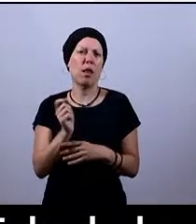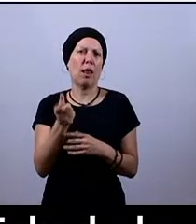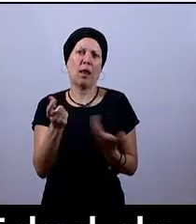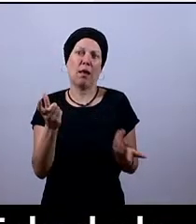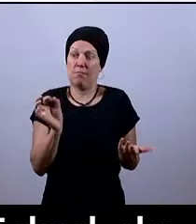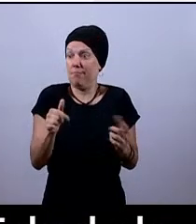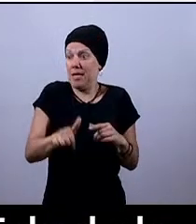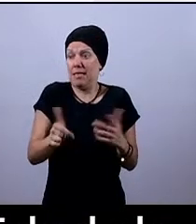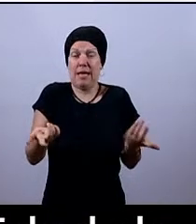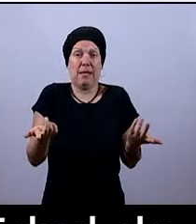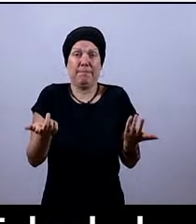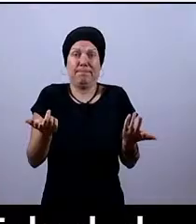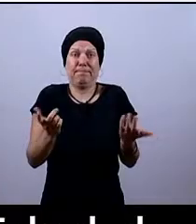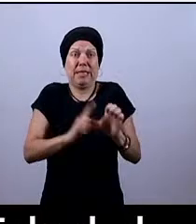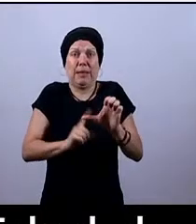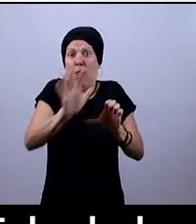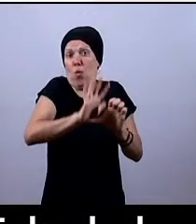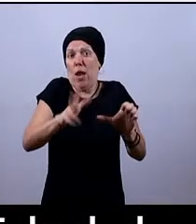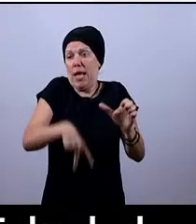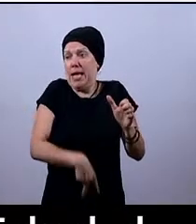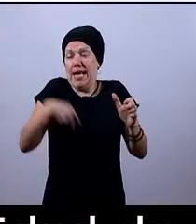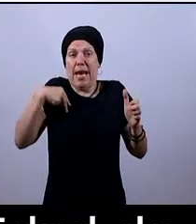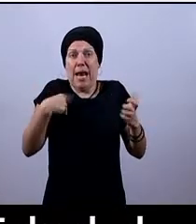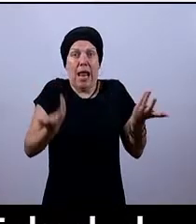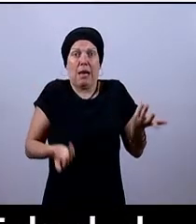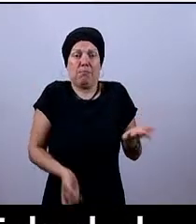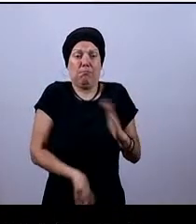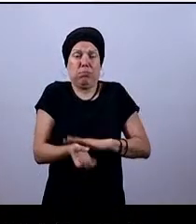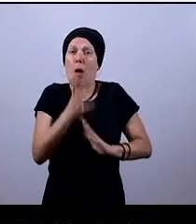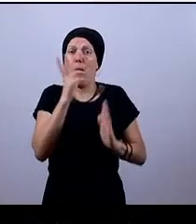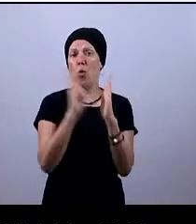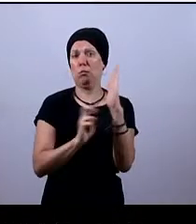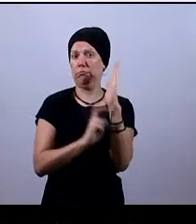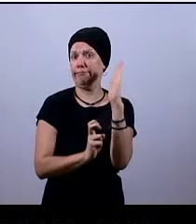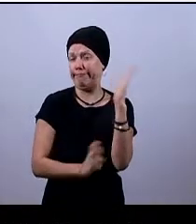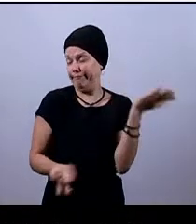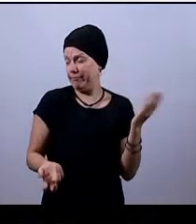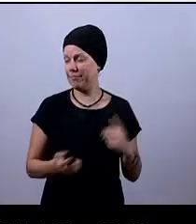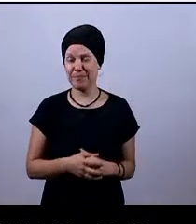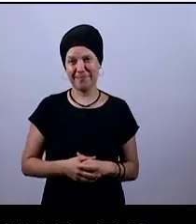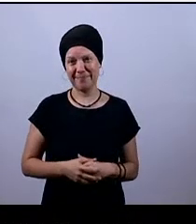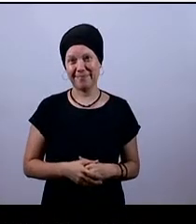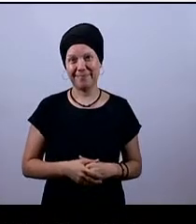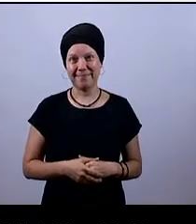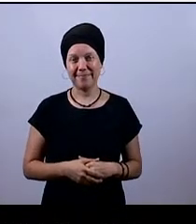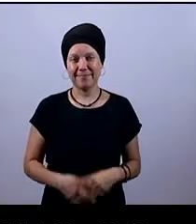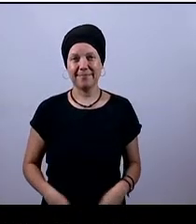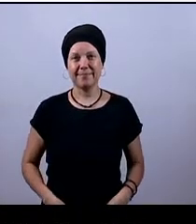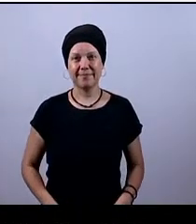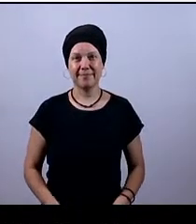suele pasar en cualquiera de los yacimientos que aparecen en una obra.